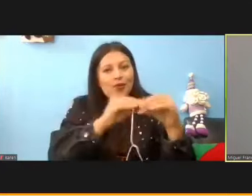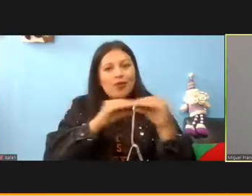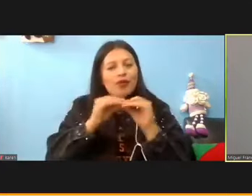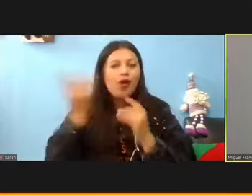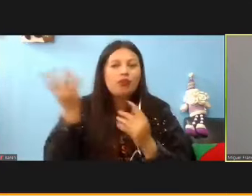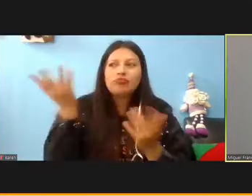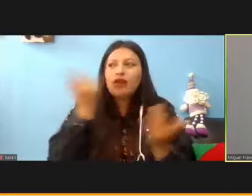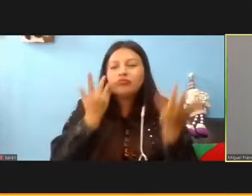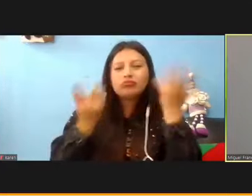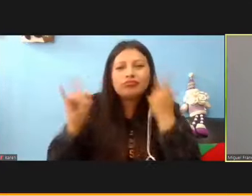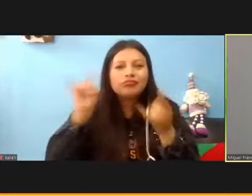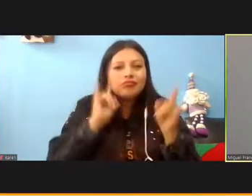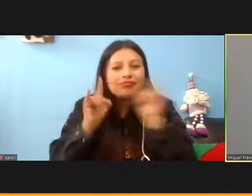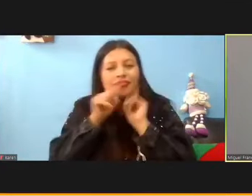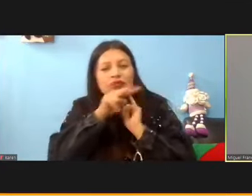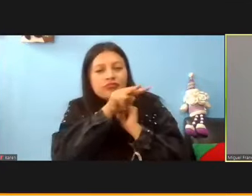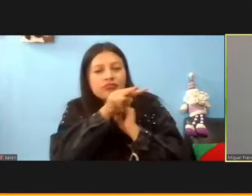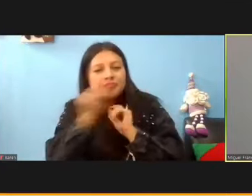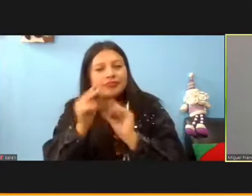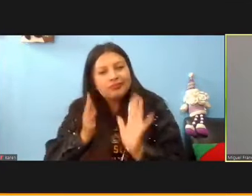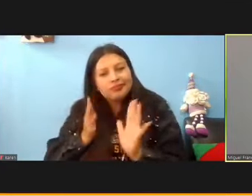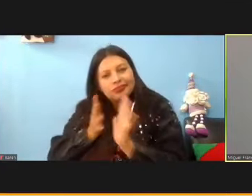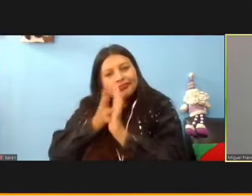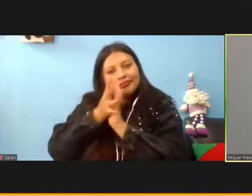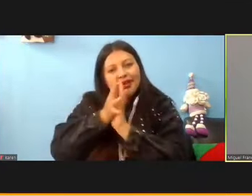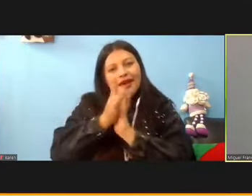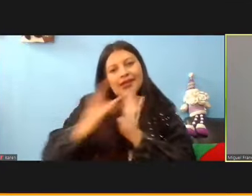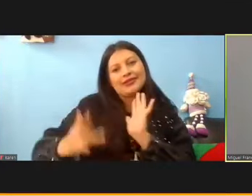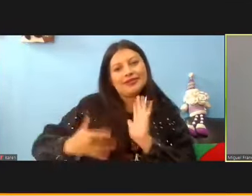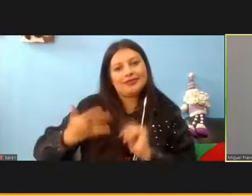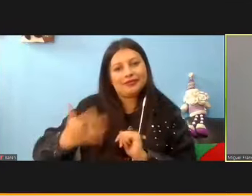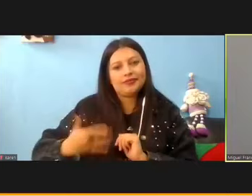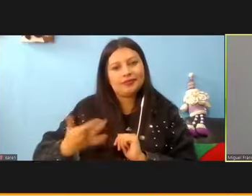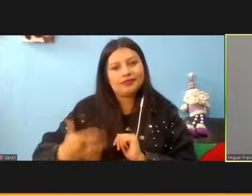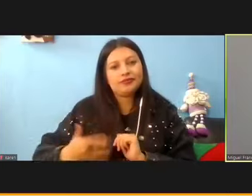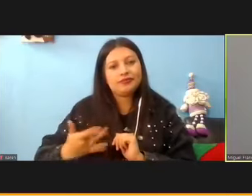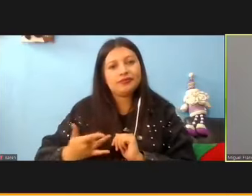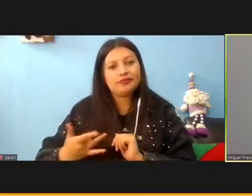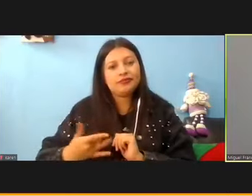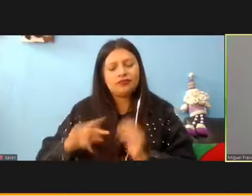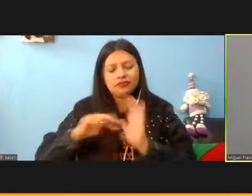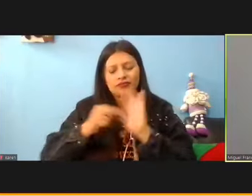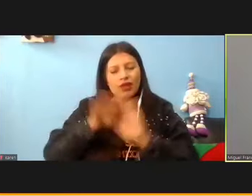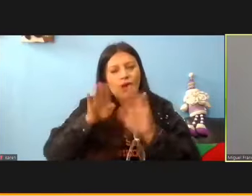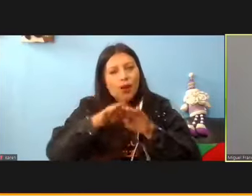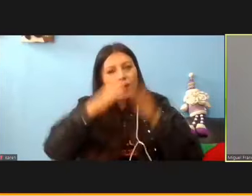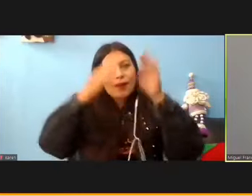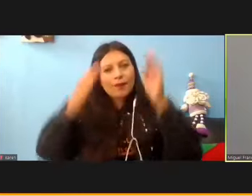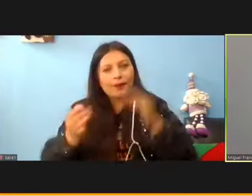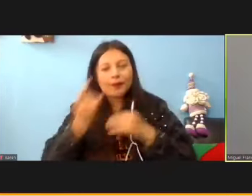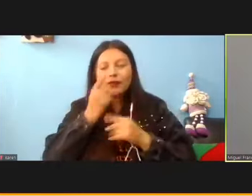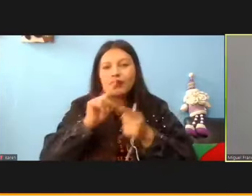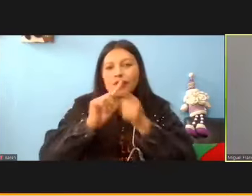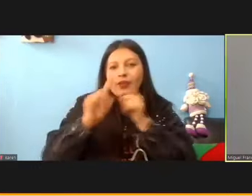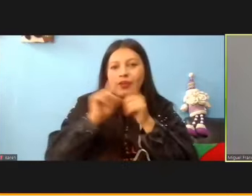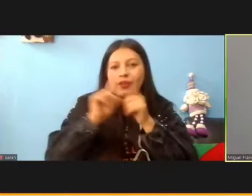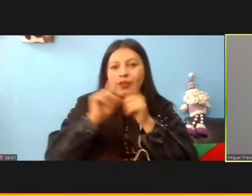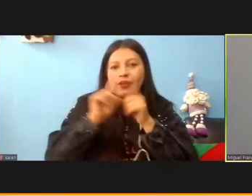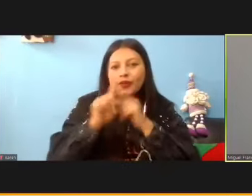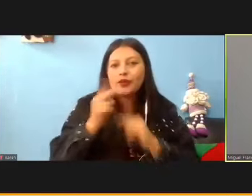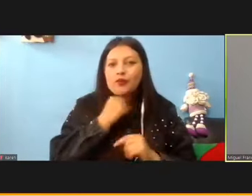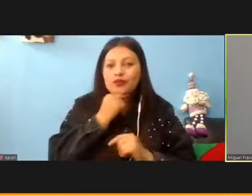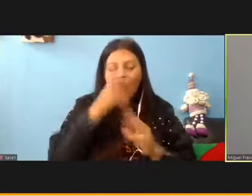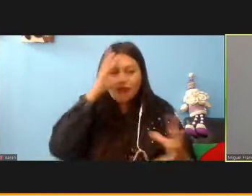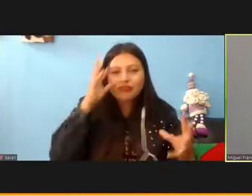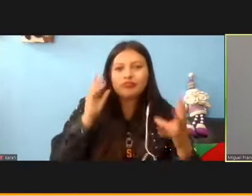escuchar, observar, narrar y sentir. Al ser una mesa tan nutrida de voces, hemos acordado